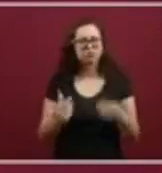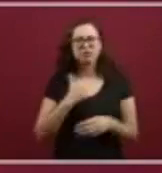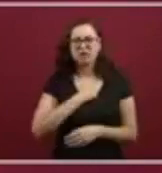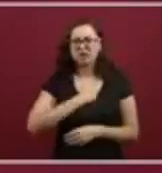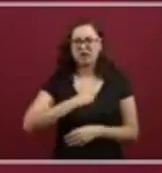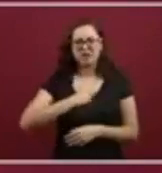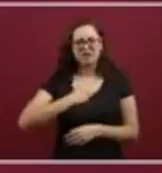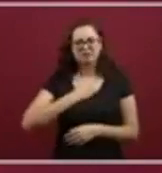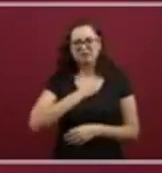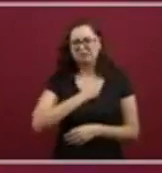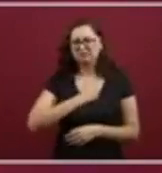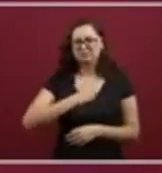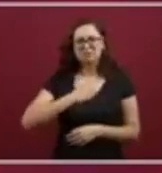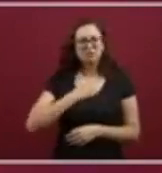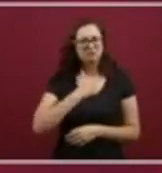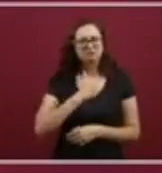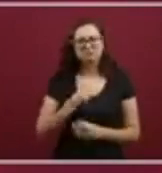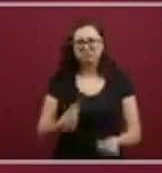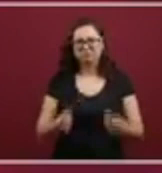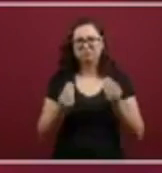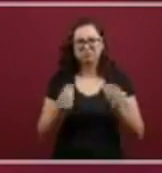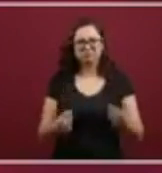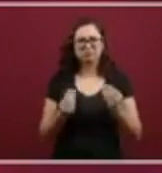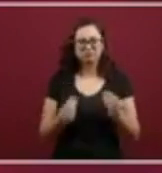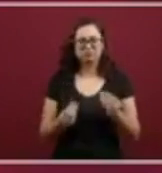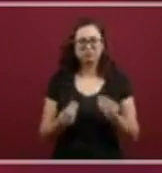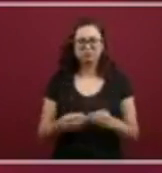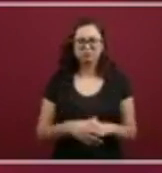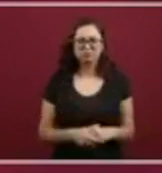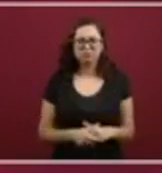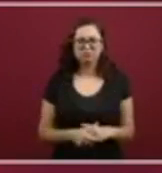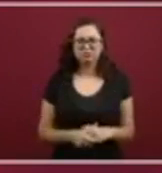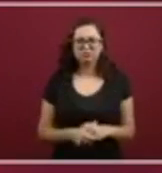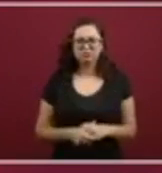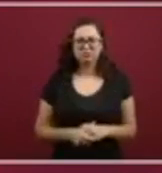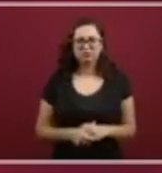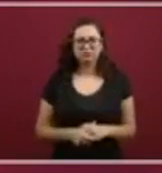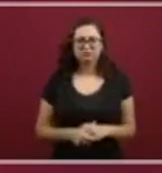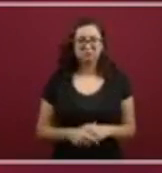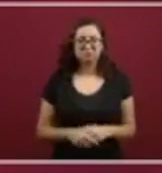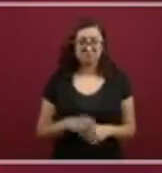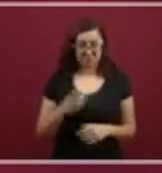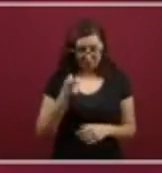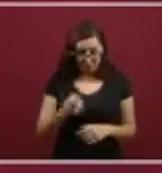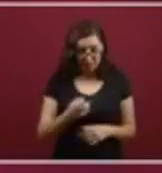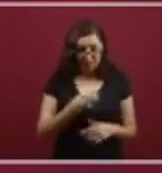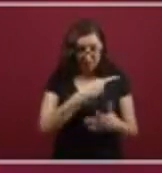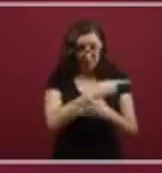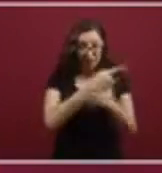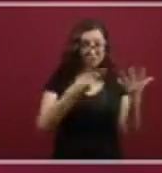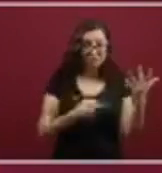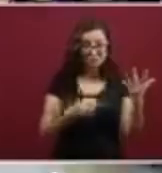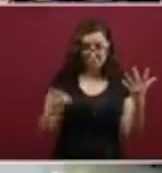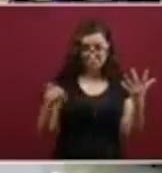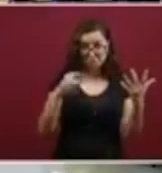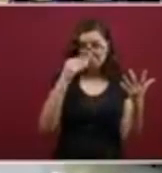desgraciadamente, en nuestro país. Y no es eso culpa de los